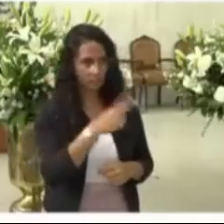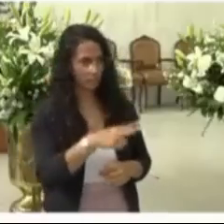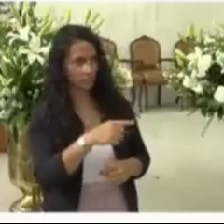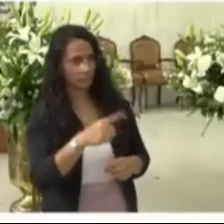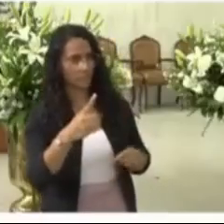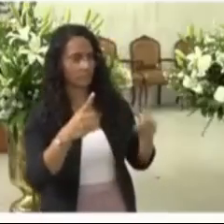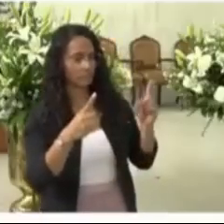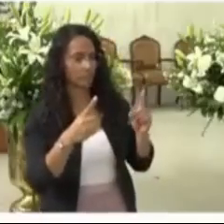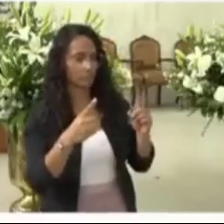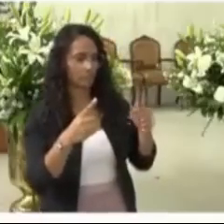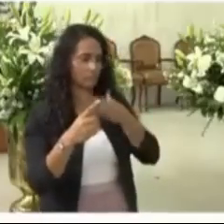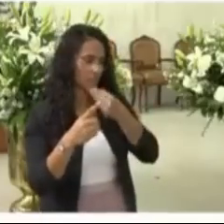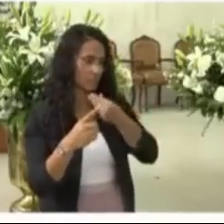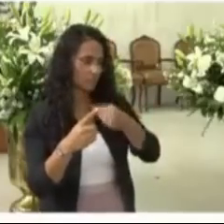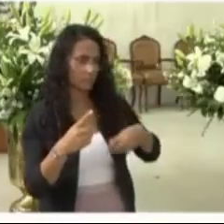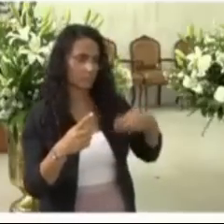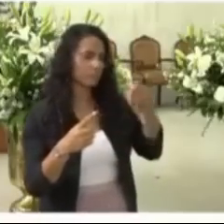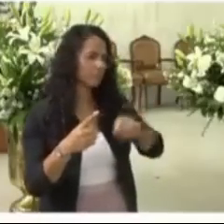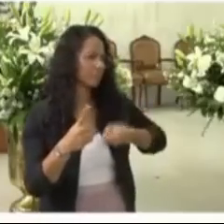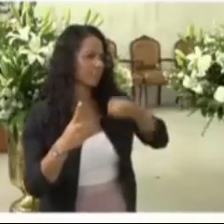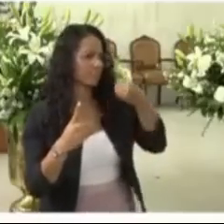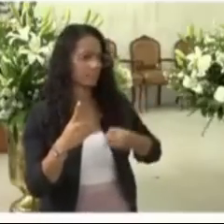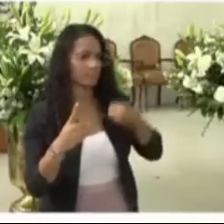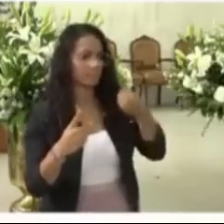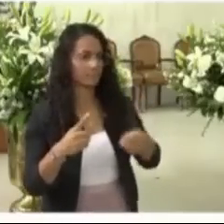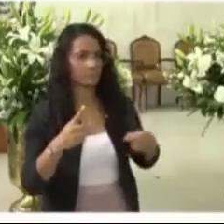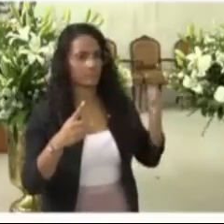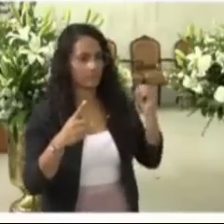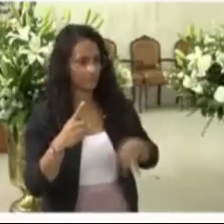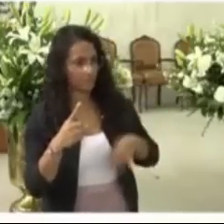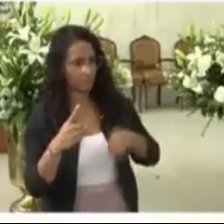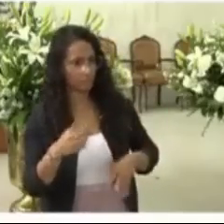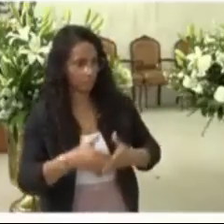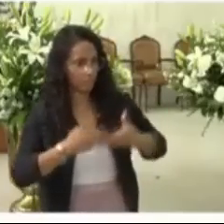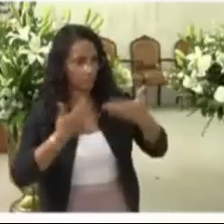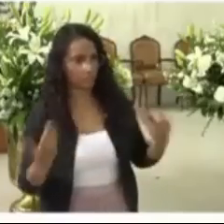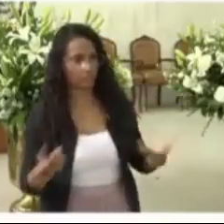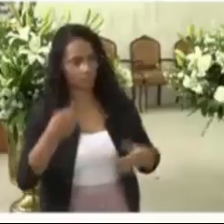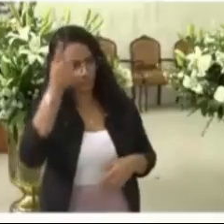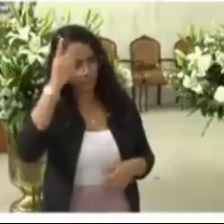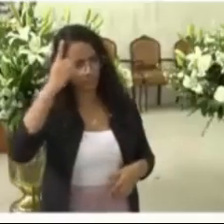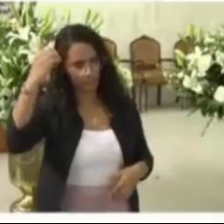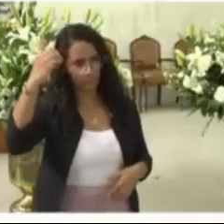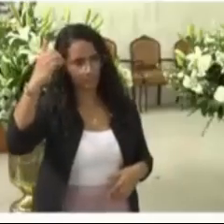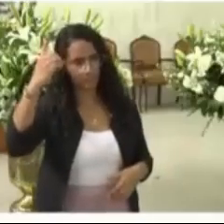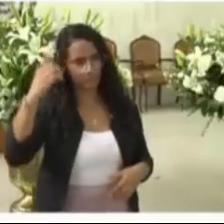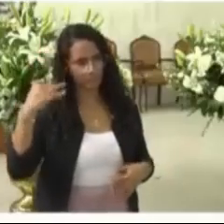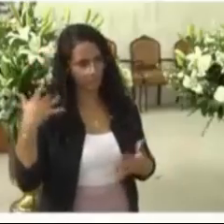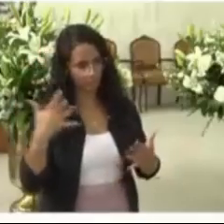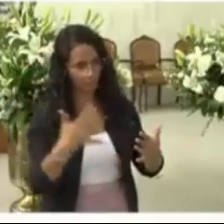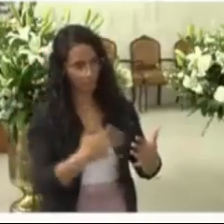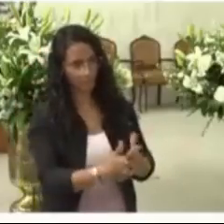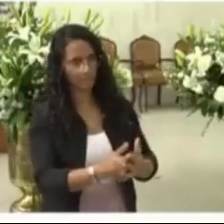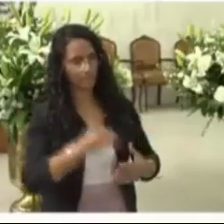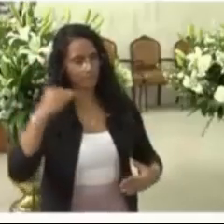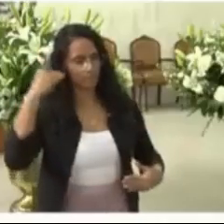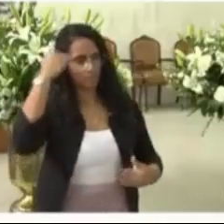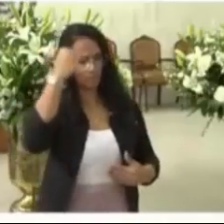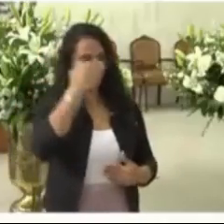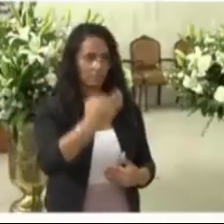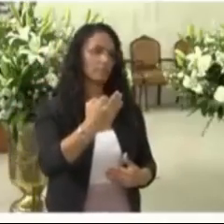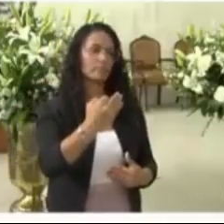Josías, es el mismo que ahora escucha no solo la oración de Josafat, sino de